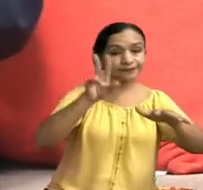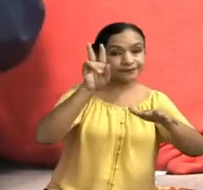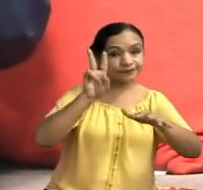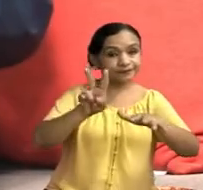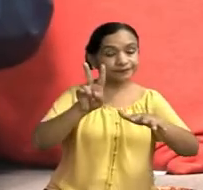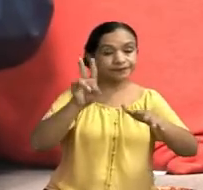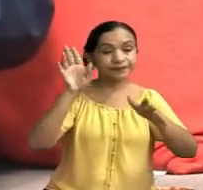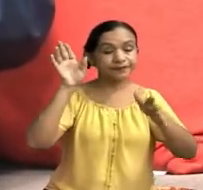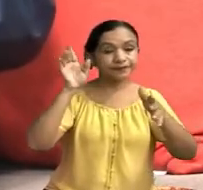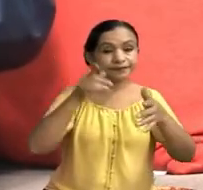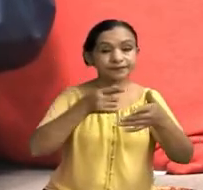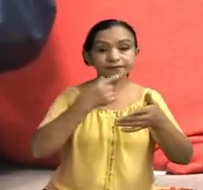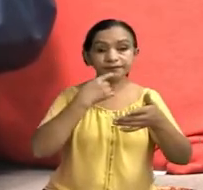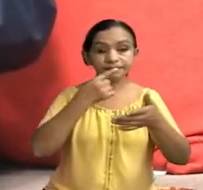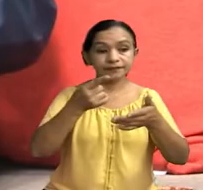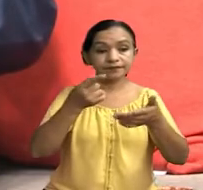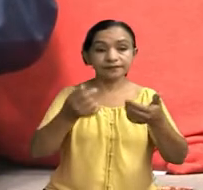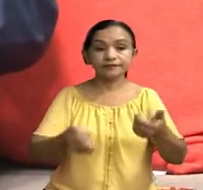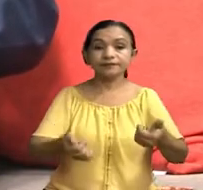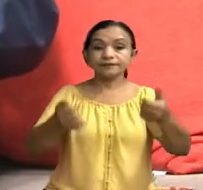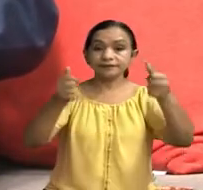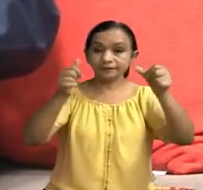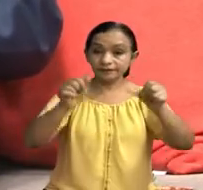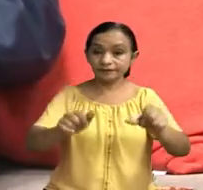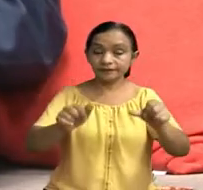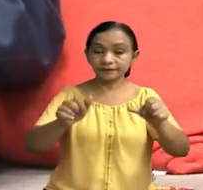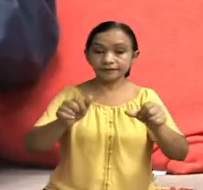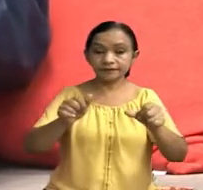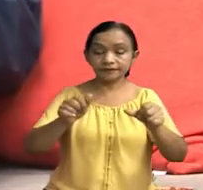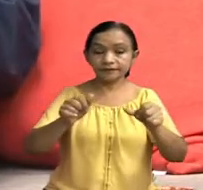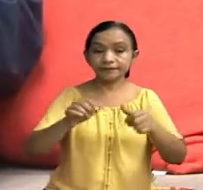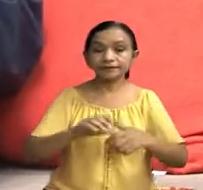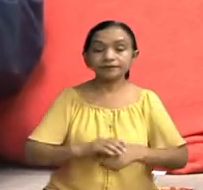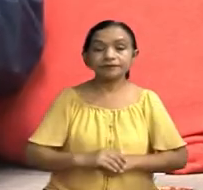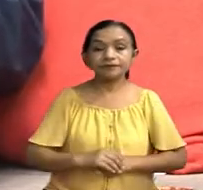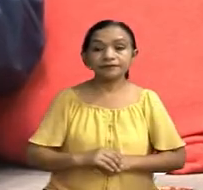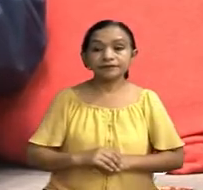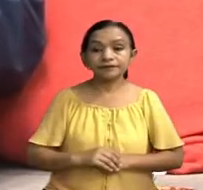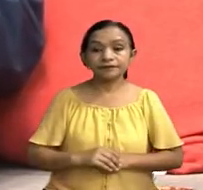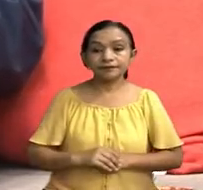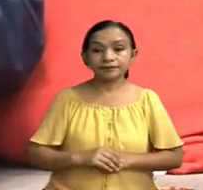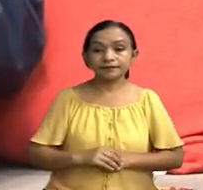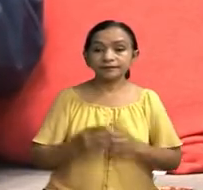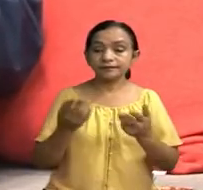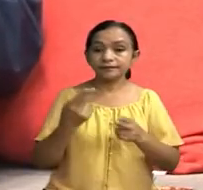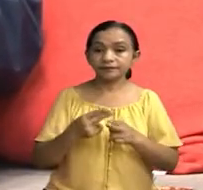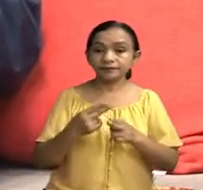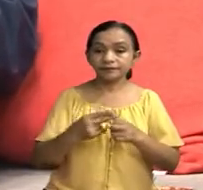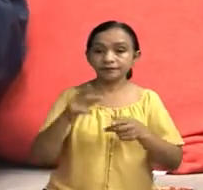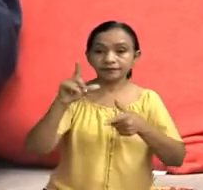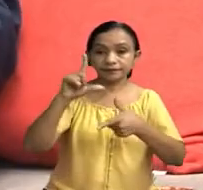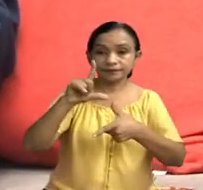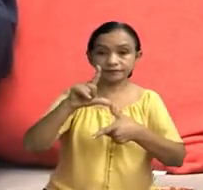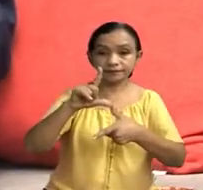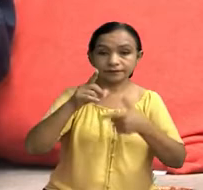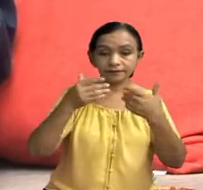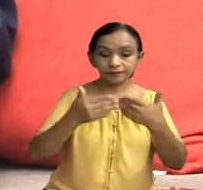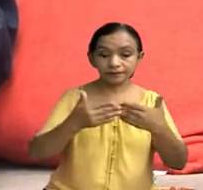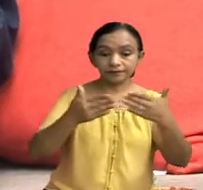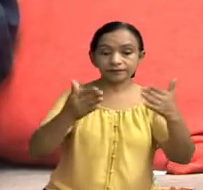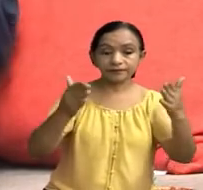marcaron, ¿verdad? Sobre todo la revolución sandinista marcó como lo que se llama en América Latina la apertura